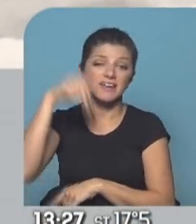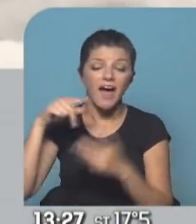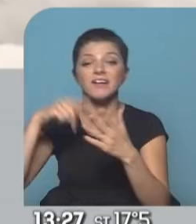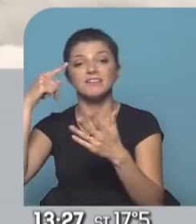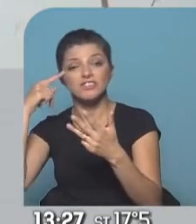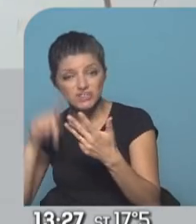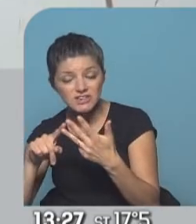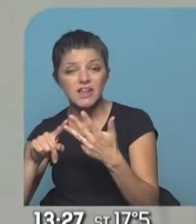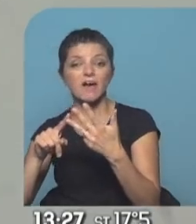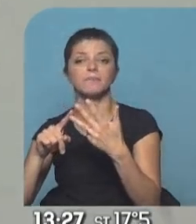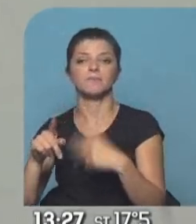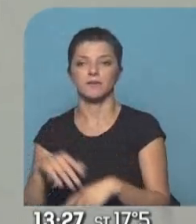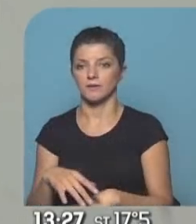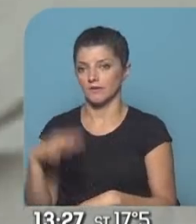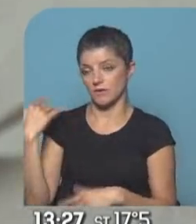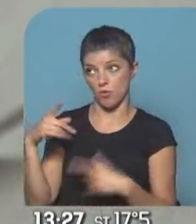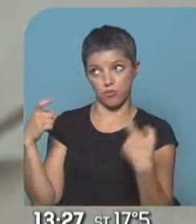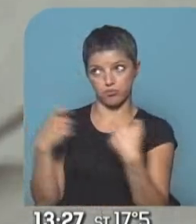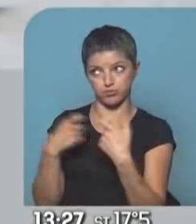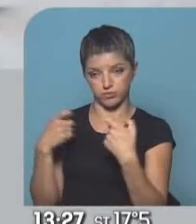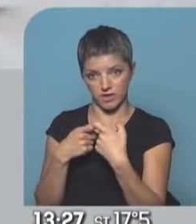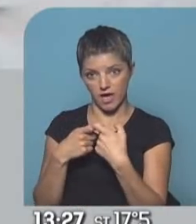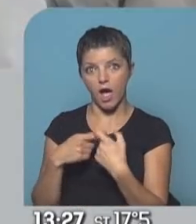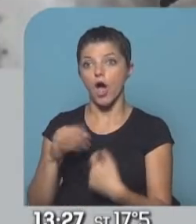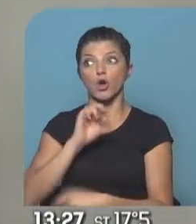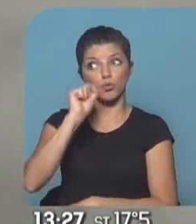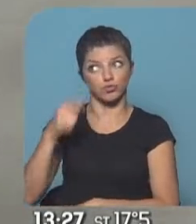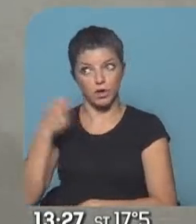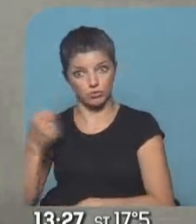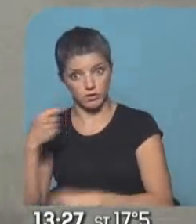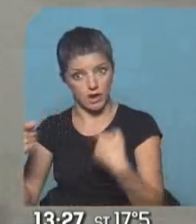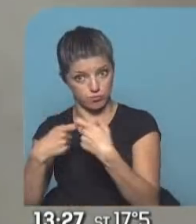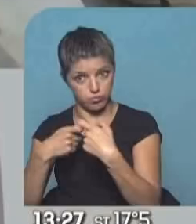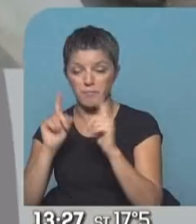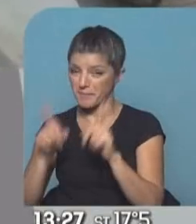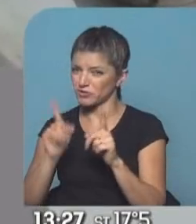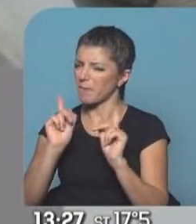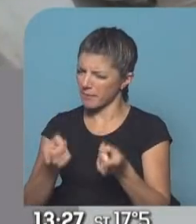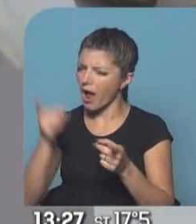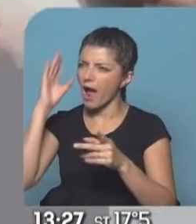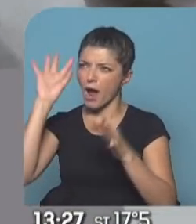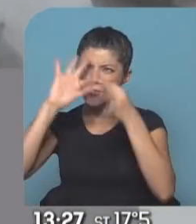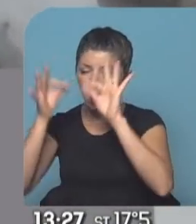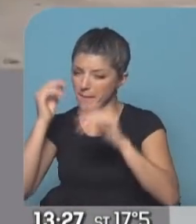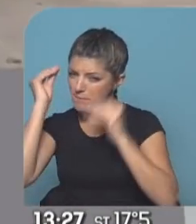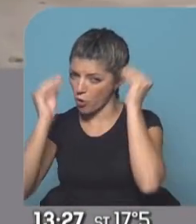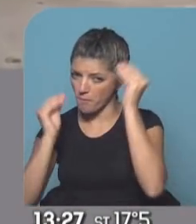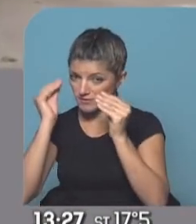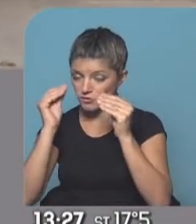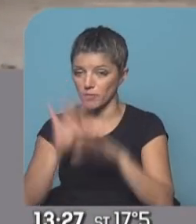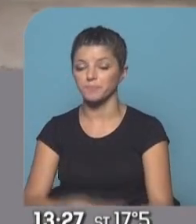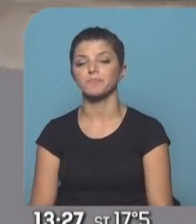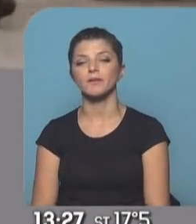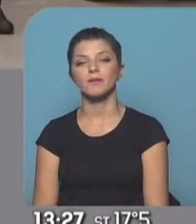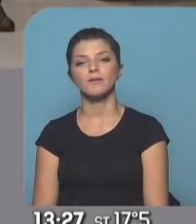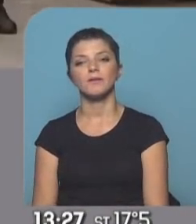y otros países. Pero qué sociedad esa de Rusia con Turquía, ¿no? Eso inquieta a Europa también, ¿no? Inquieta porque se olvidaron de aquel